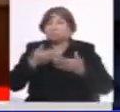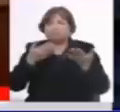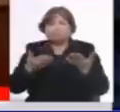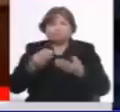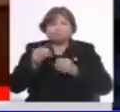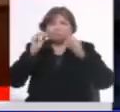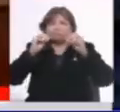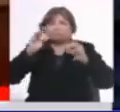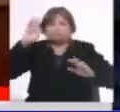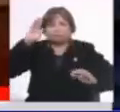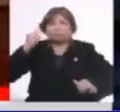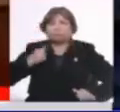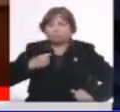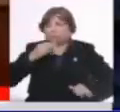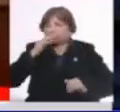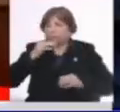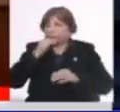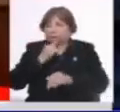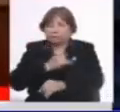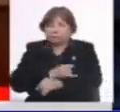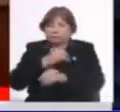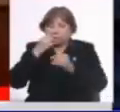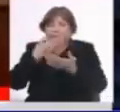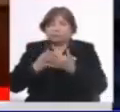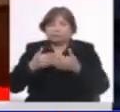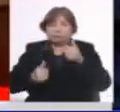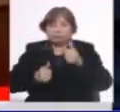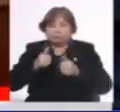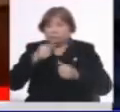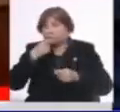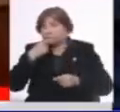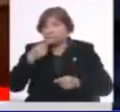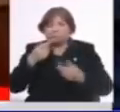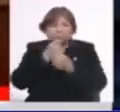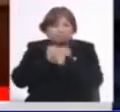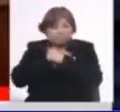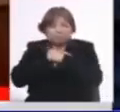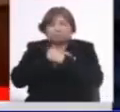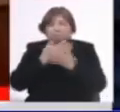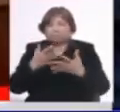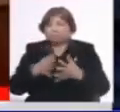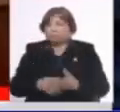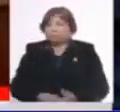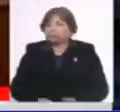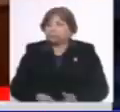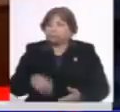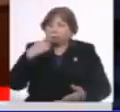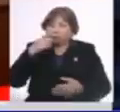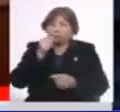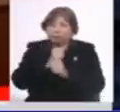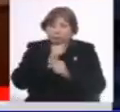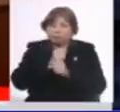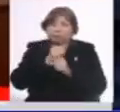aporte de la Policía Nacional, que es una institución a la cual quiero mucho y reconozco la